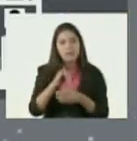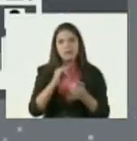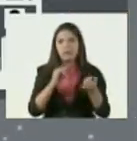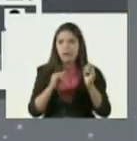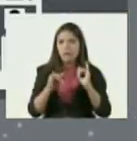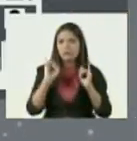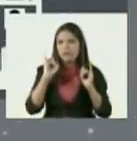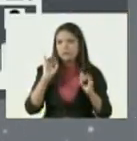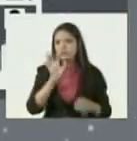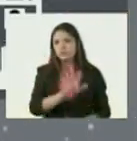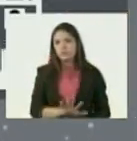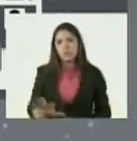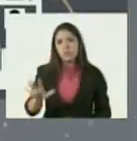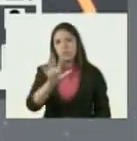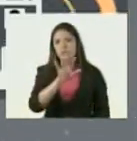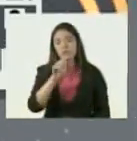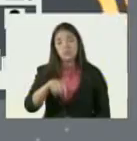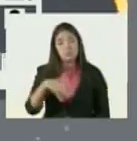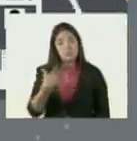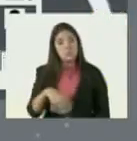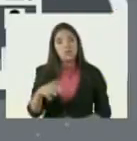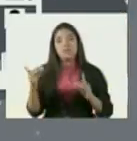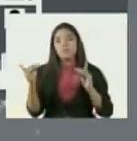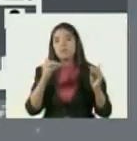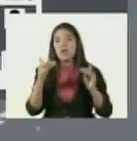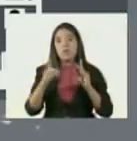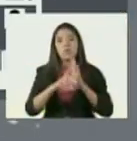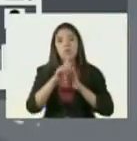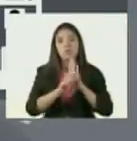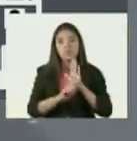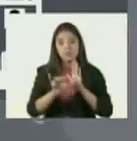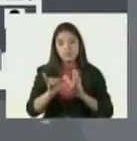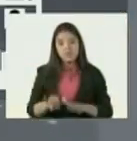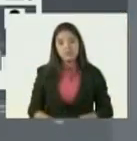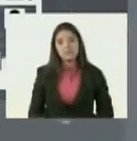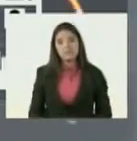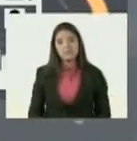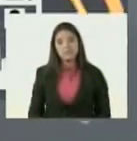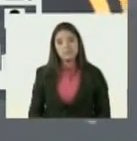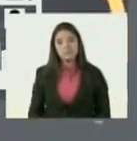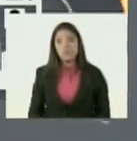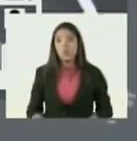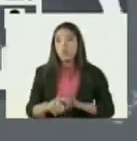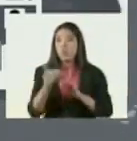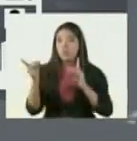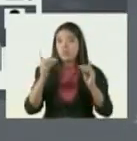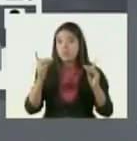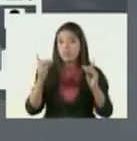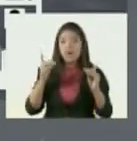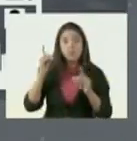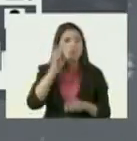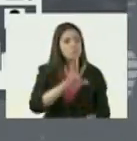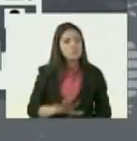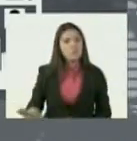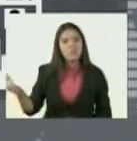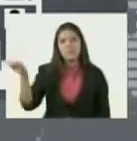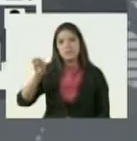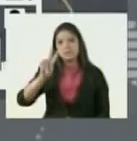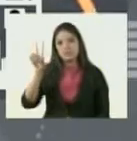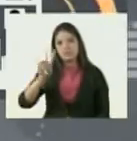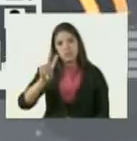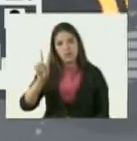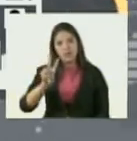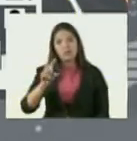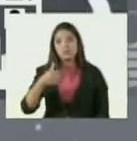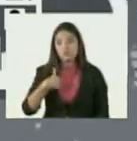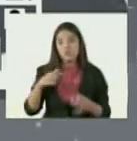a nivel de este tremendo diálogo constituyente que ha surgido. Es un diálogo con todo el país. Ahí yo